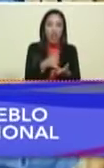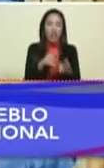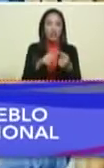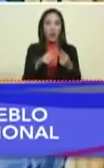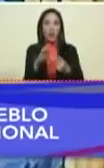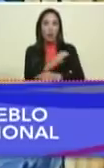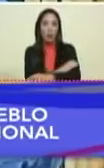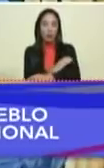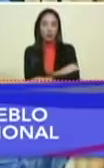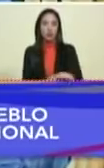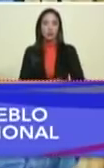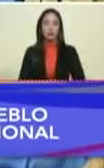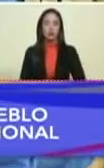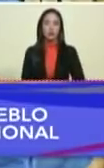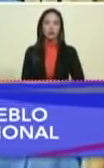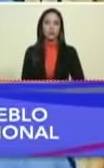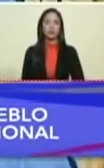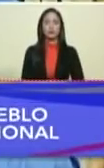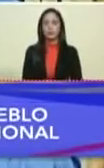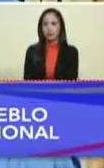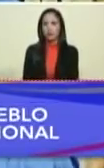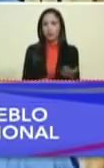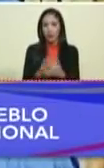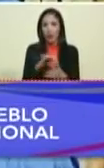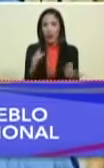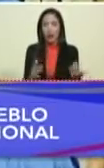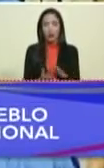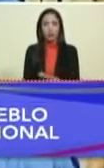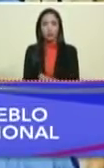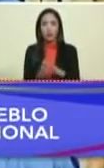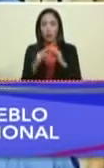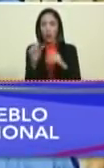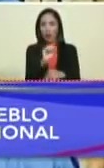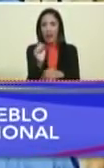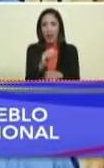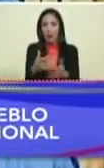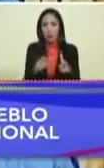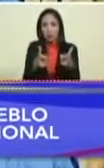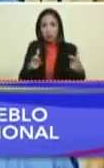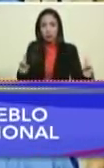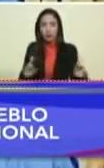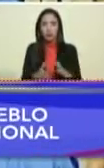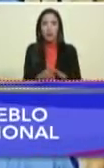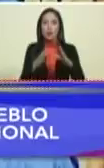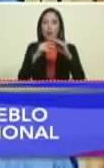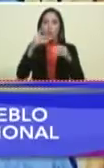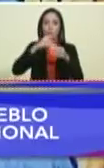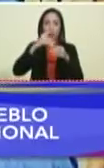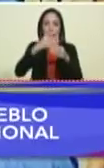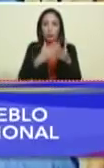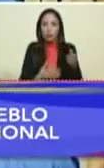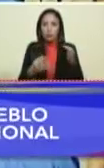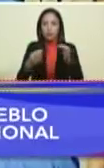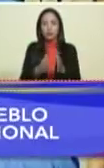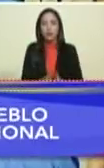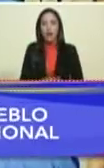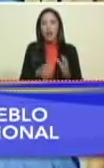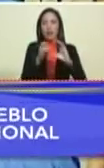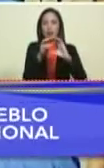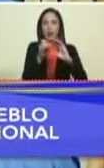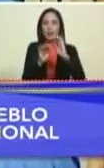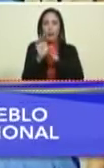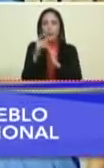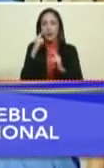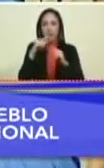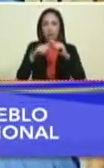está, tenemos un buen parque automotor. Aquí están todos los datos, se han sacado el carnet de la patria.